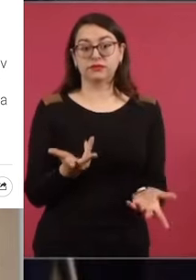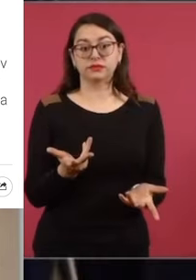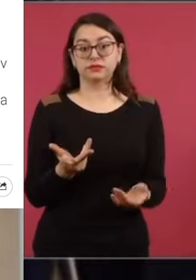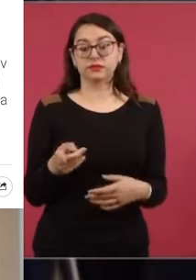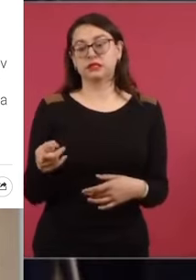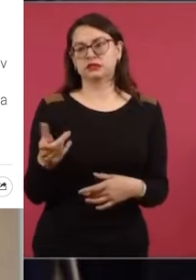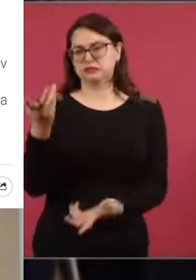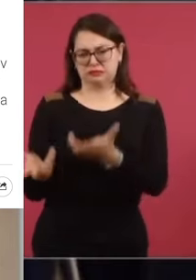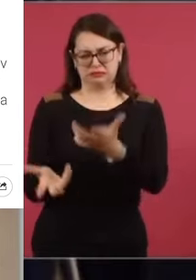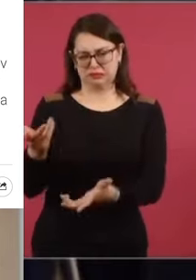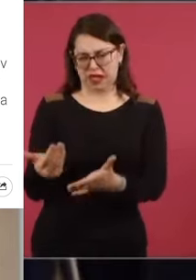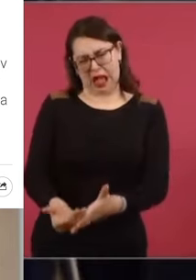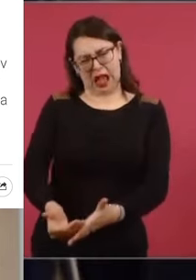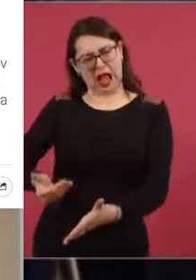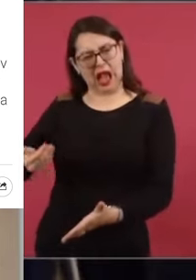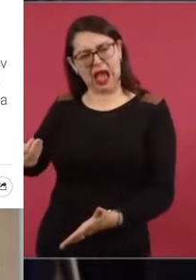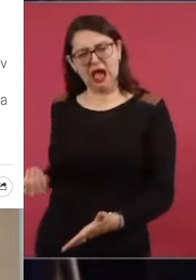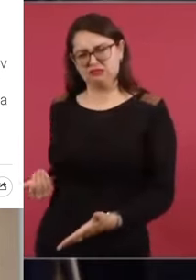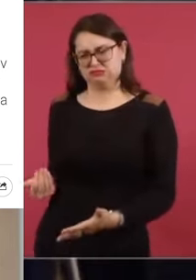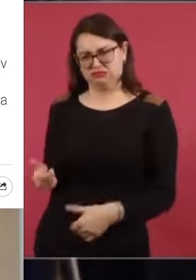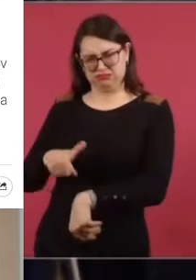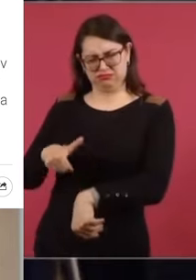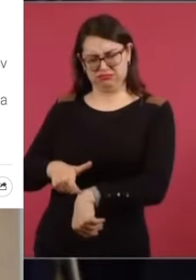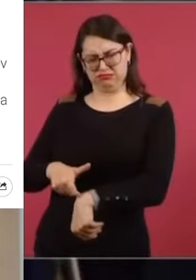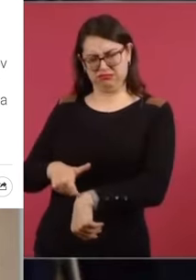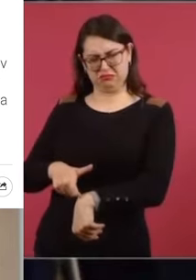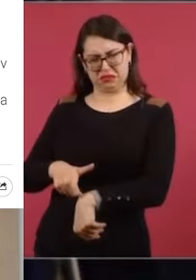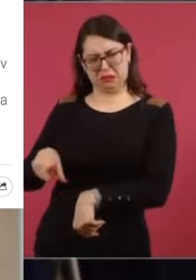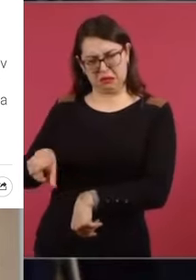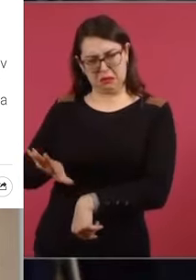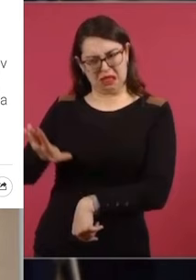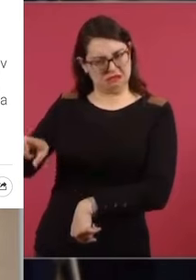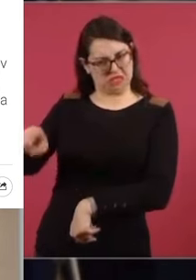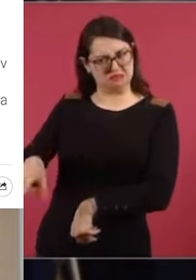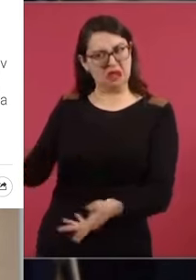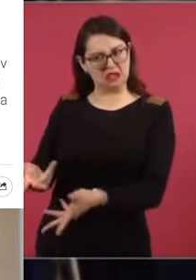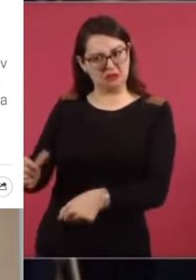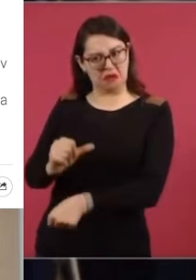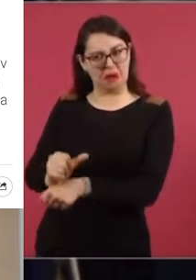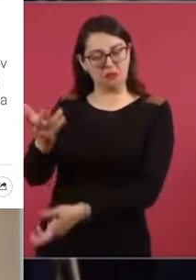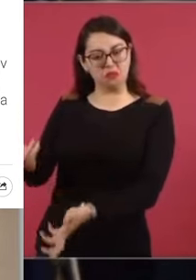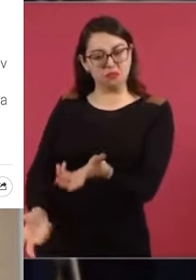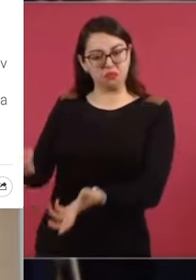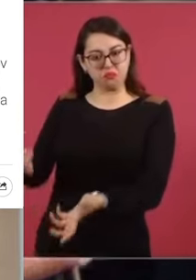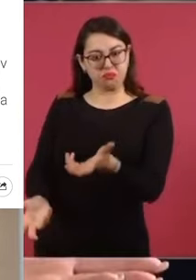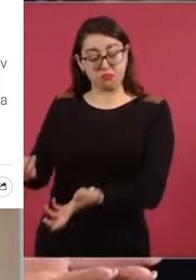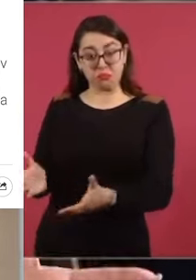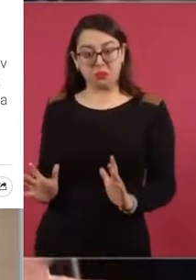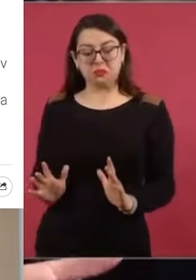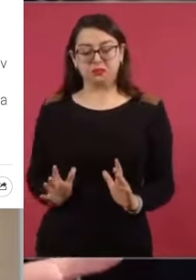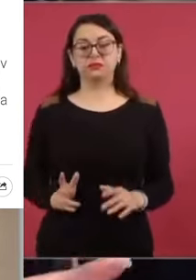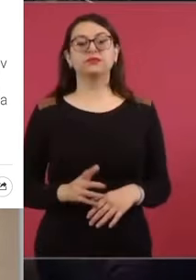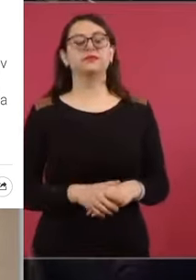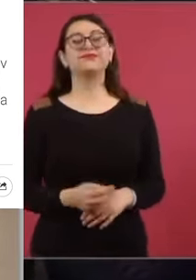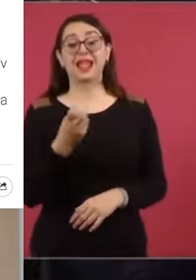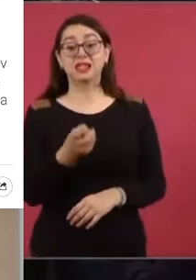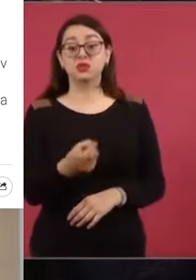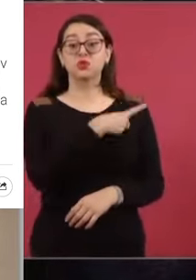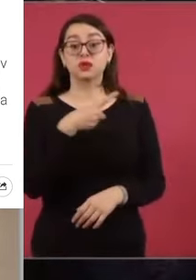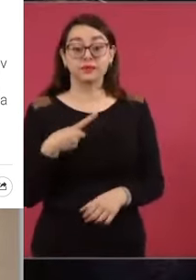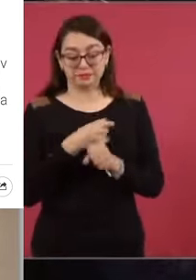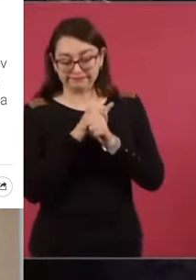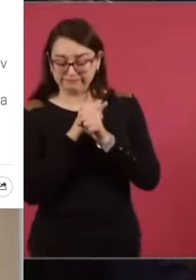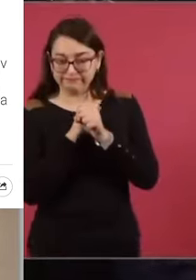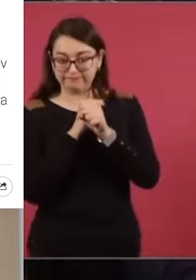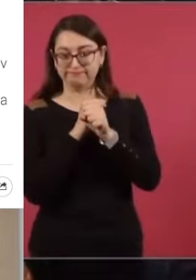muchísimas horas antes y que se daba a entender como si la periodista hubiera inventado este atentado. Entonces, que era muy lamentable, decía la vocería, estas cosas, ¿no? Entonces, sí, hay que esperarnos.